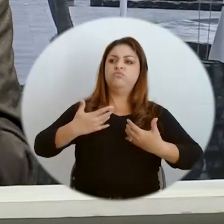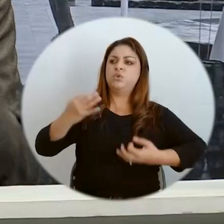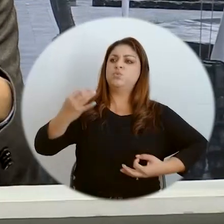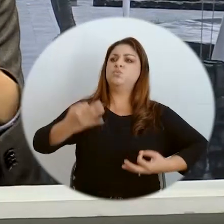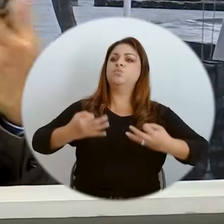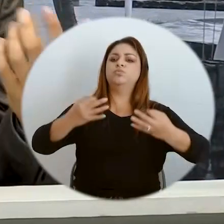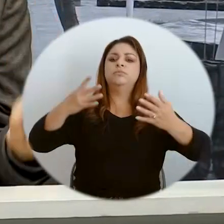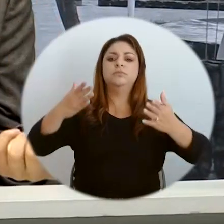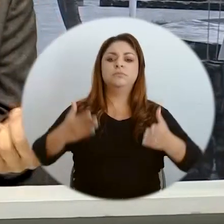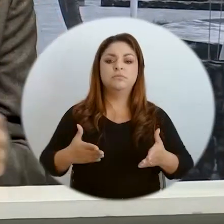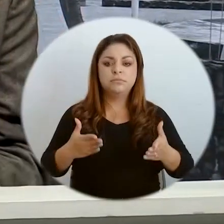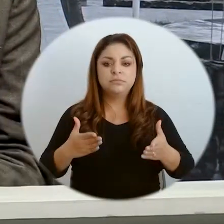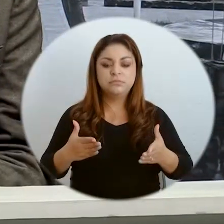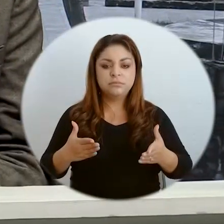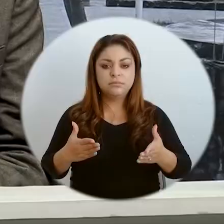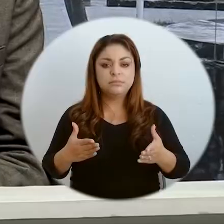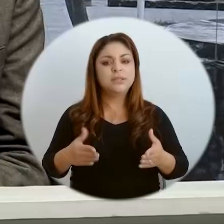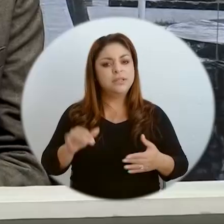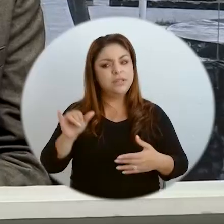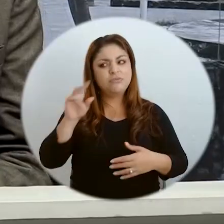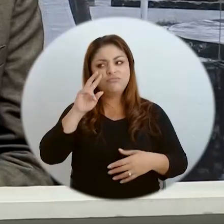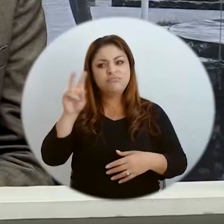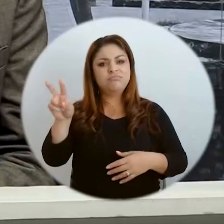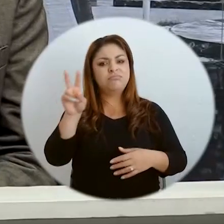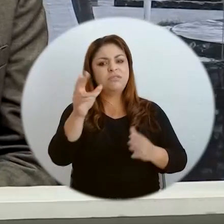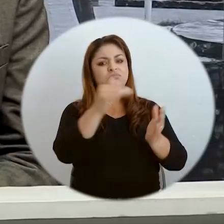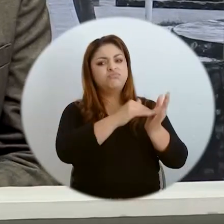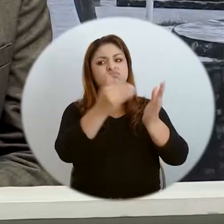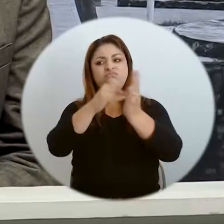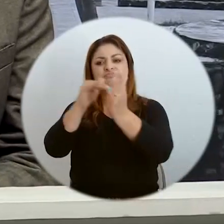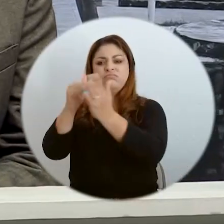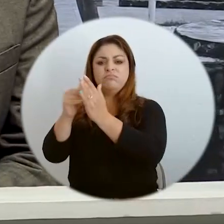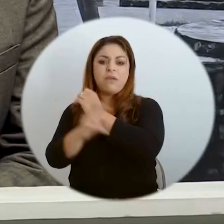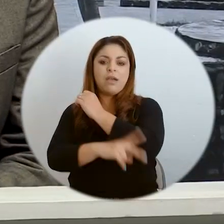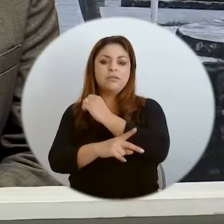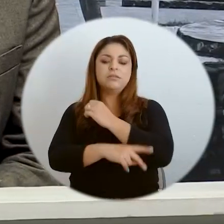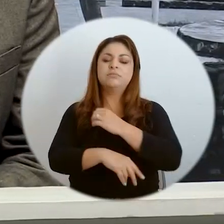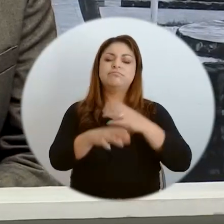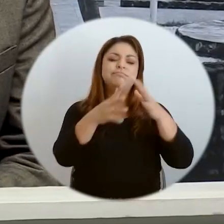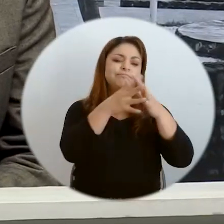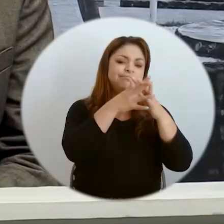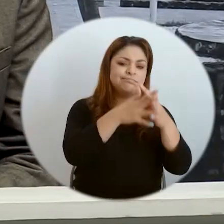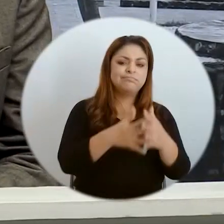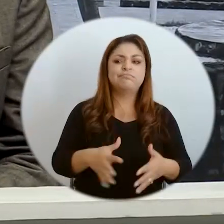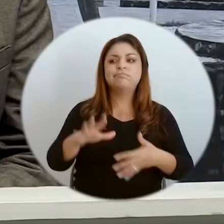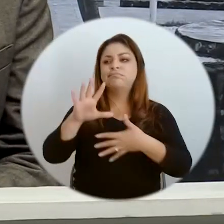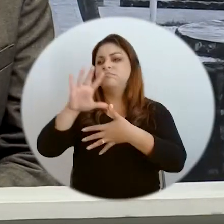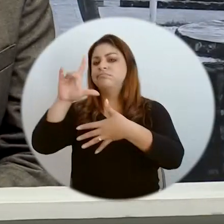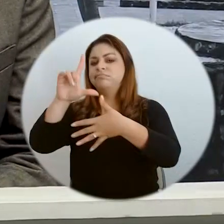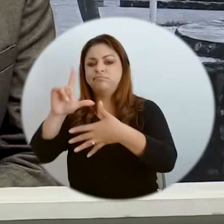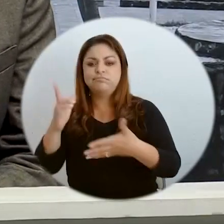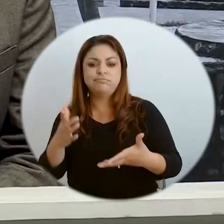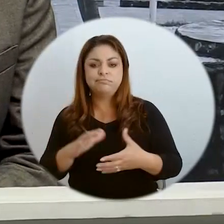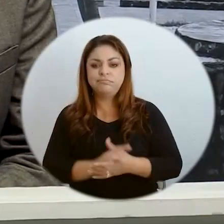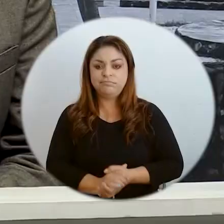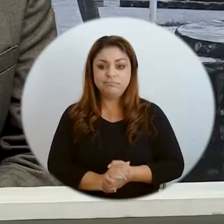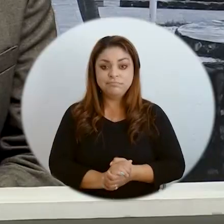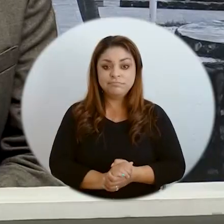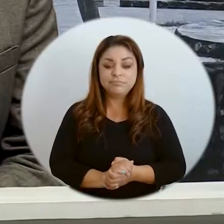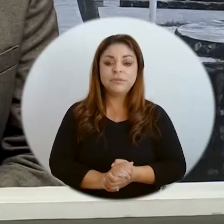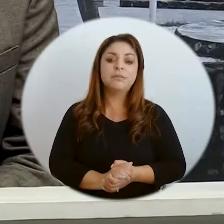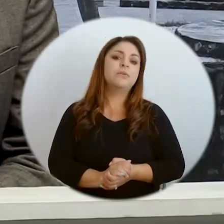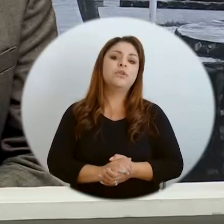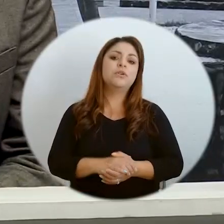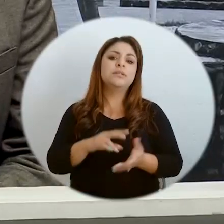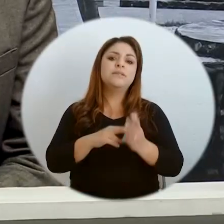¿verdad? Ese papel de justicieros, ¿verdad? Y eso se repite en diferentes países, ¿verdad? En los Estados Unidos, en América Latina, pero